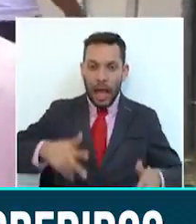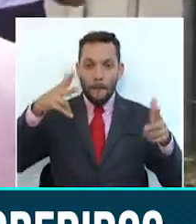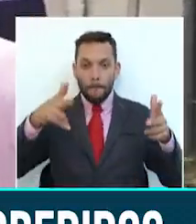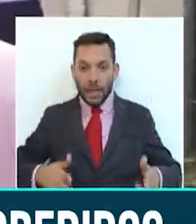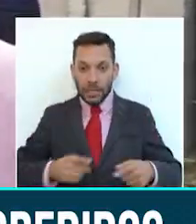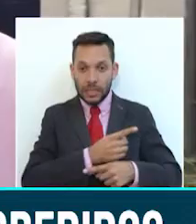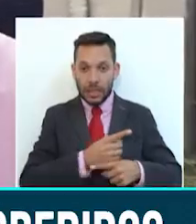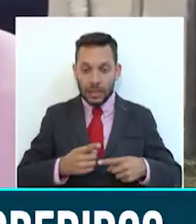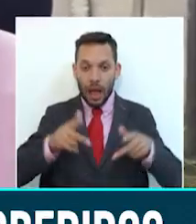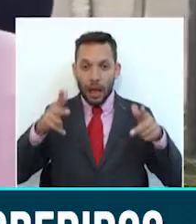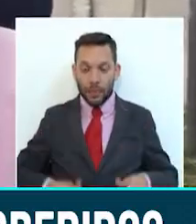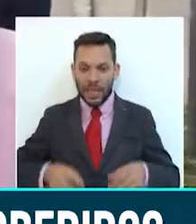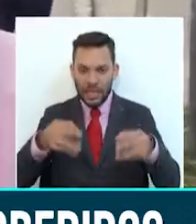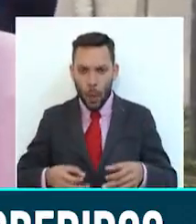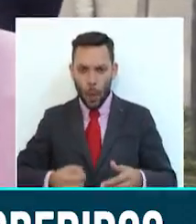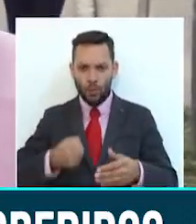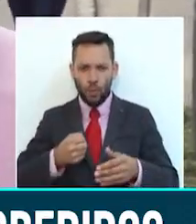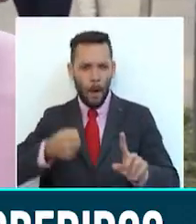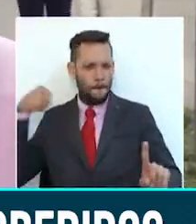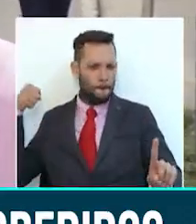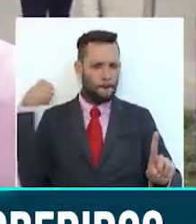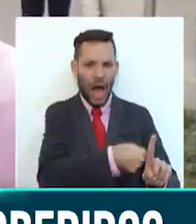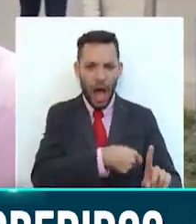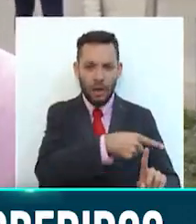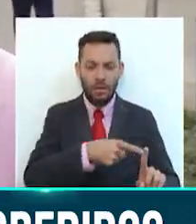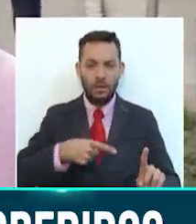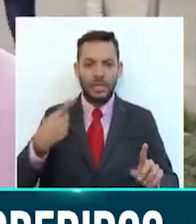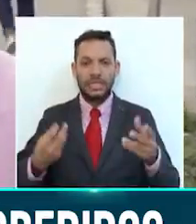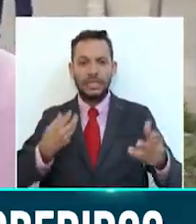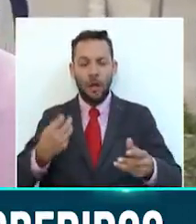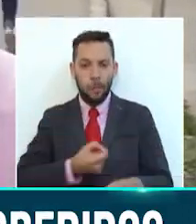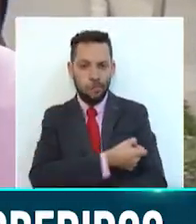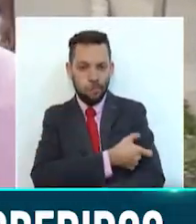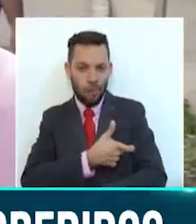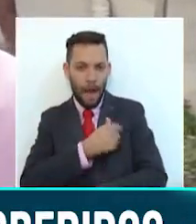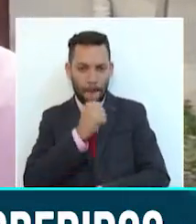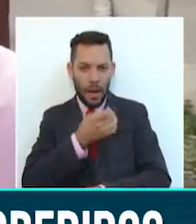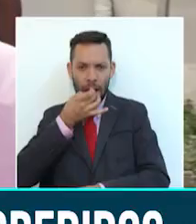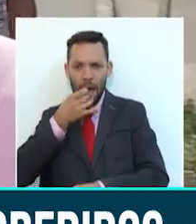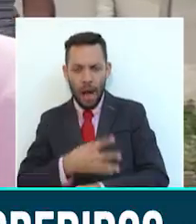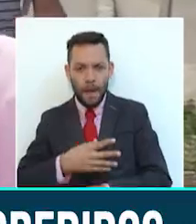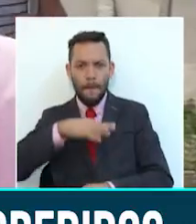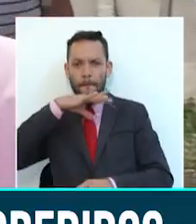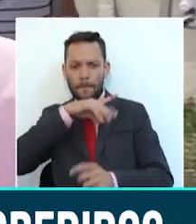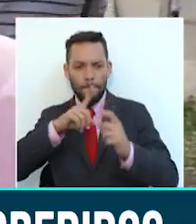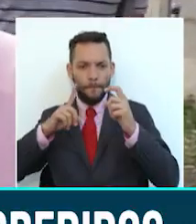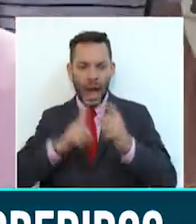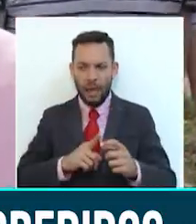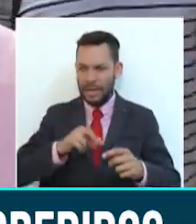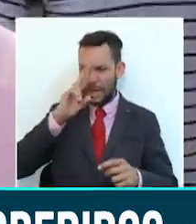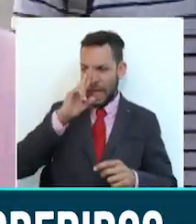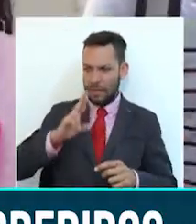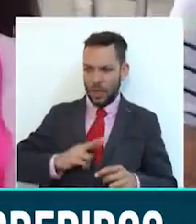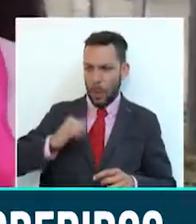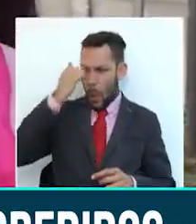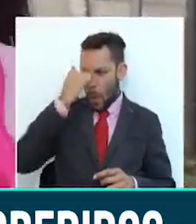un golpe severo, contundente, en donde hubo hematomas, en donde hubo agresión física, agresión verbal, y esto es común en